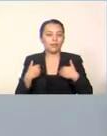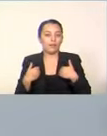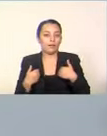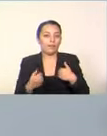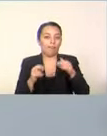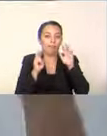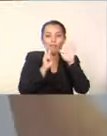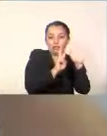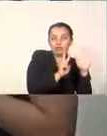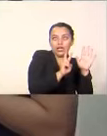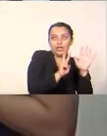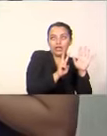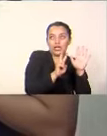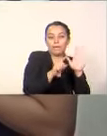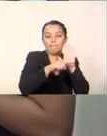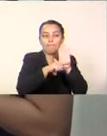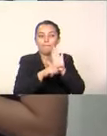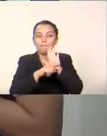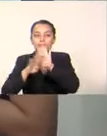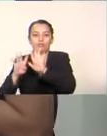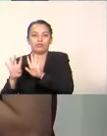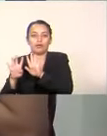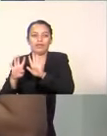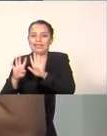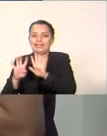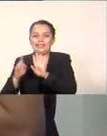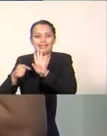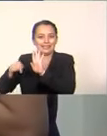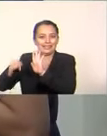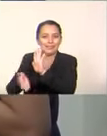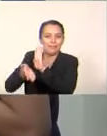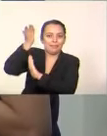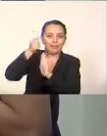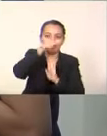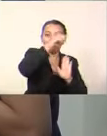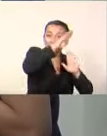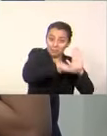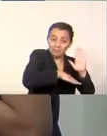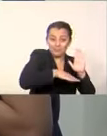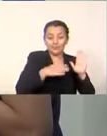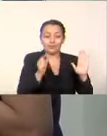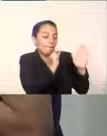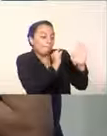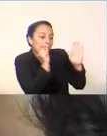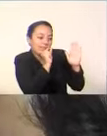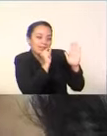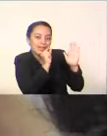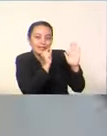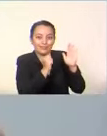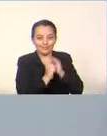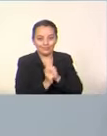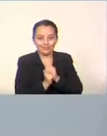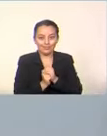problema que teníamos, pero aquí tengo 5 en las decenas. Entonces, ¿cómo le presta 1? Coloco el 1 en pequeño, lo pongo en un